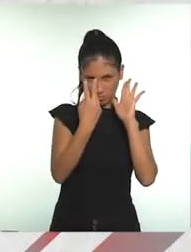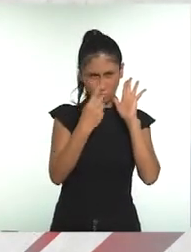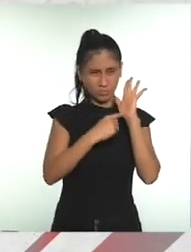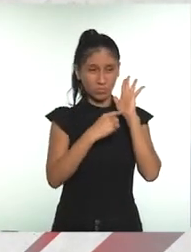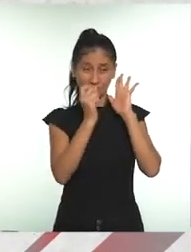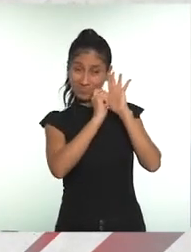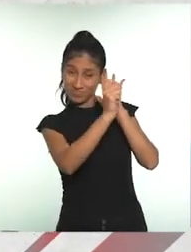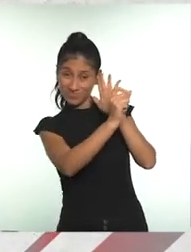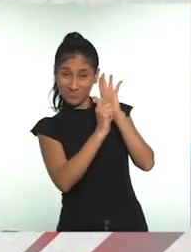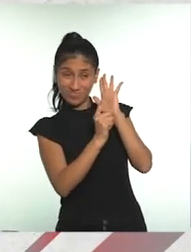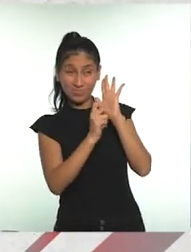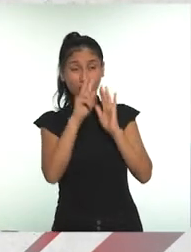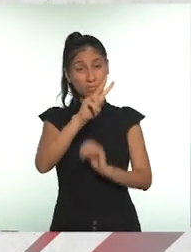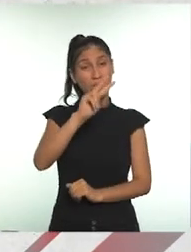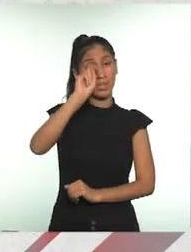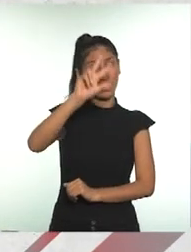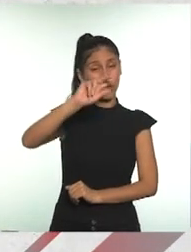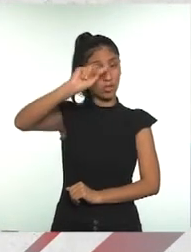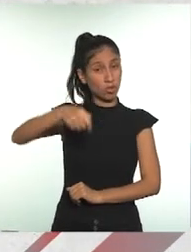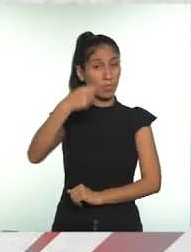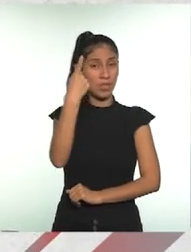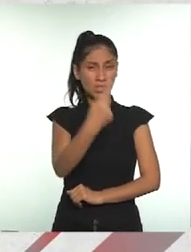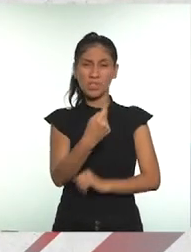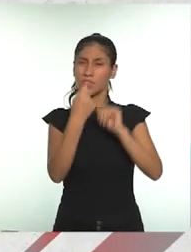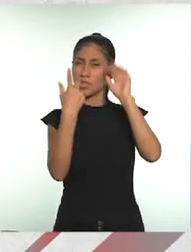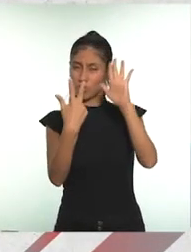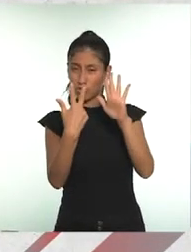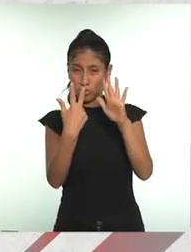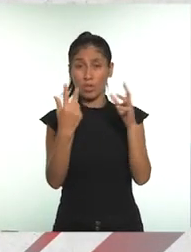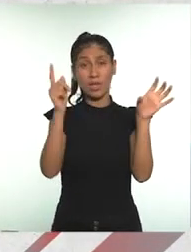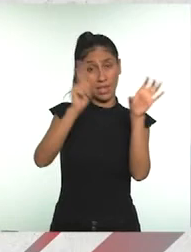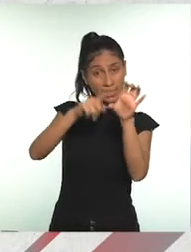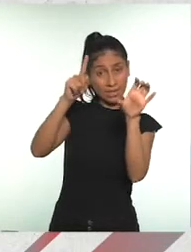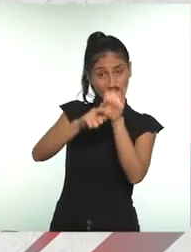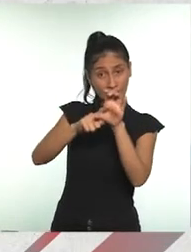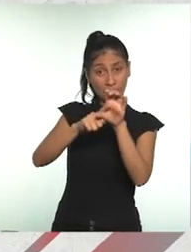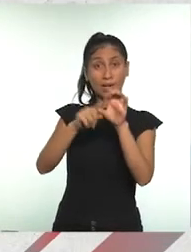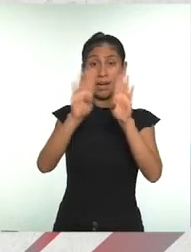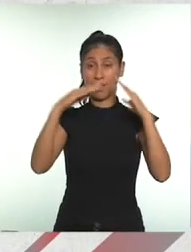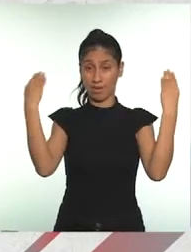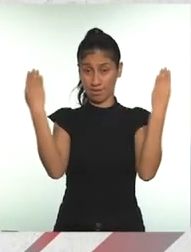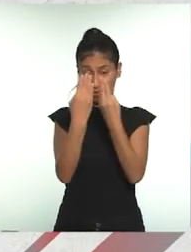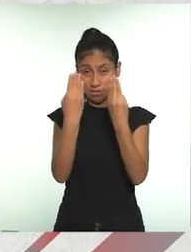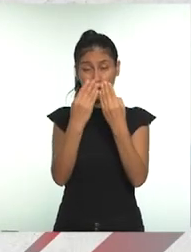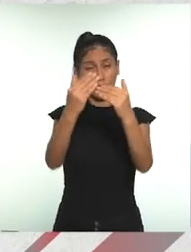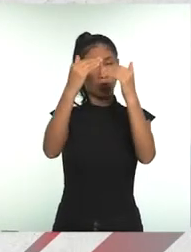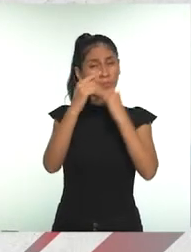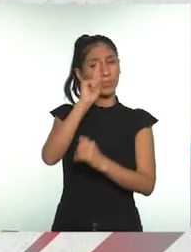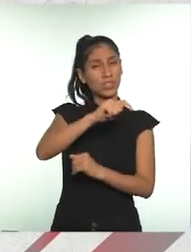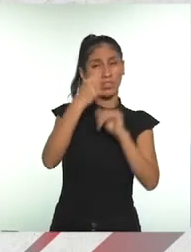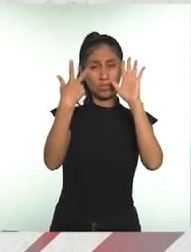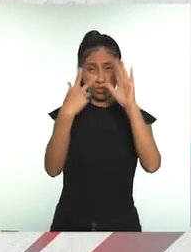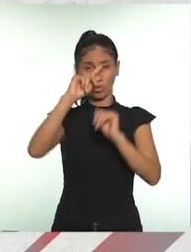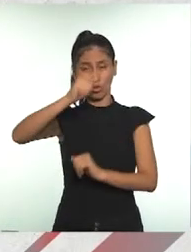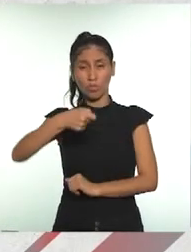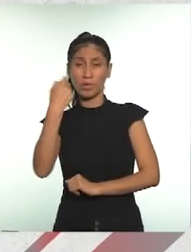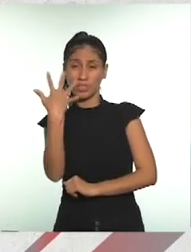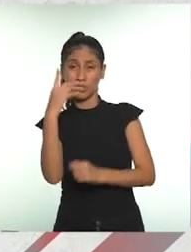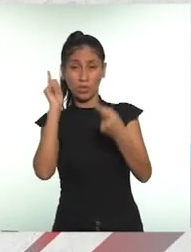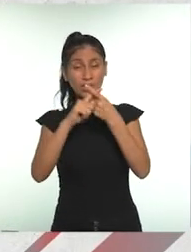obtenidos por Susana y Rodrigo. 23,18 está en el intervalo cerrado, 18,5